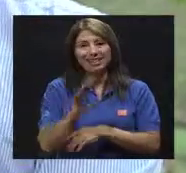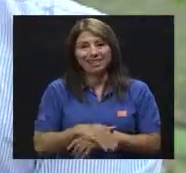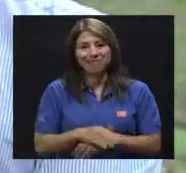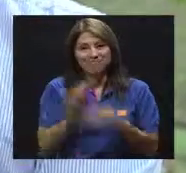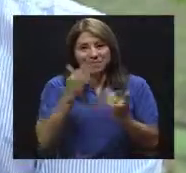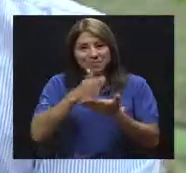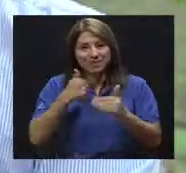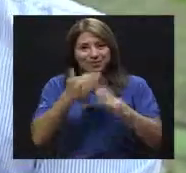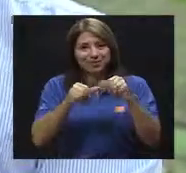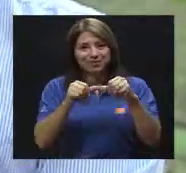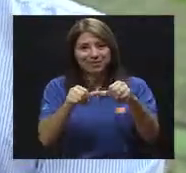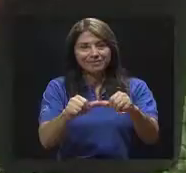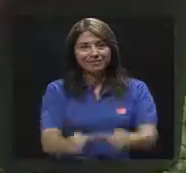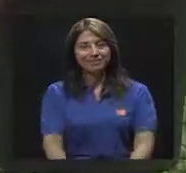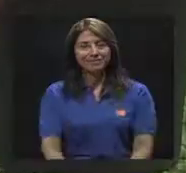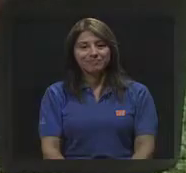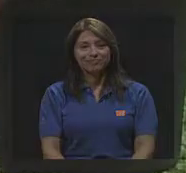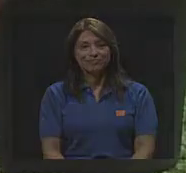2511-6240. Nos vamos a la pausa y ya volvemos.